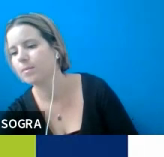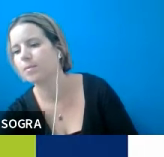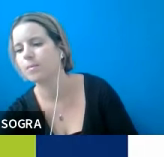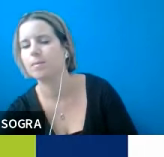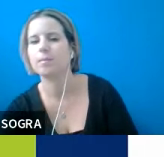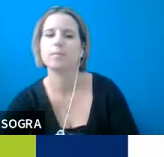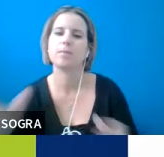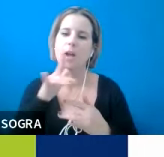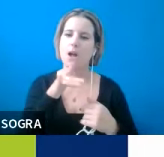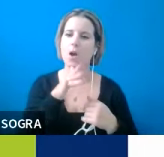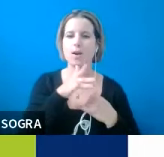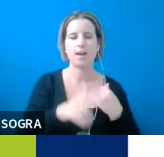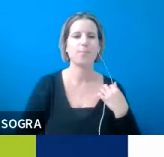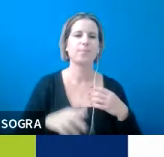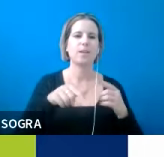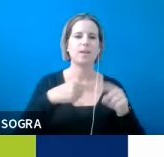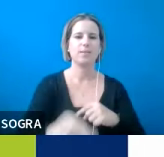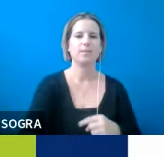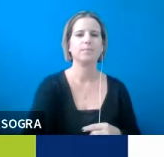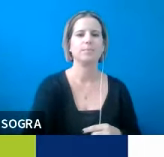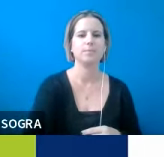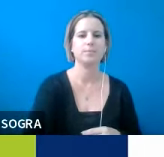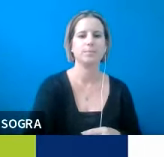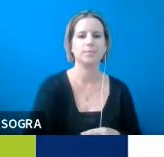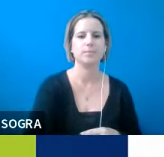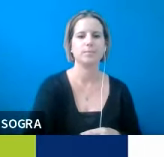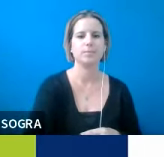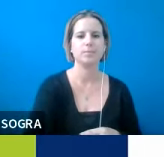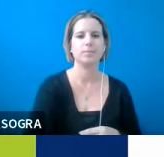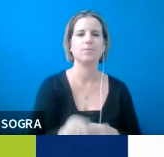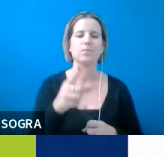la figura del CAI específico de autismo se han hecho como lotes ¿no? y uno de los lotes eran